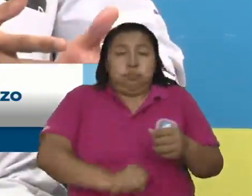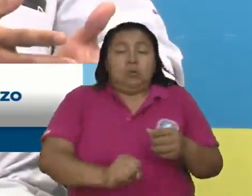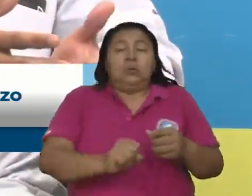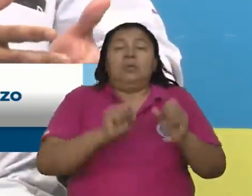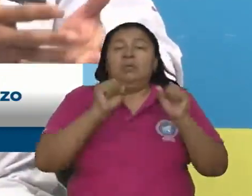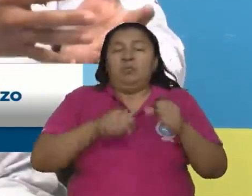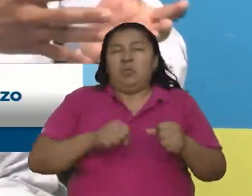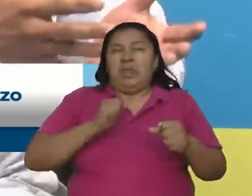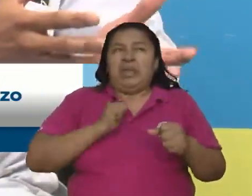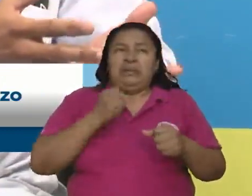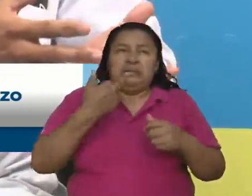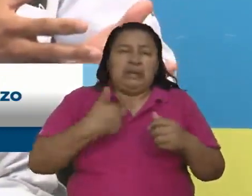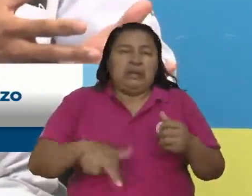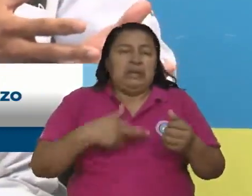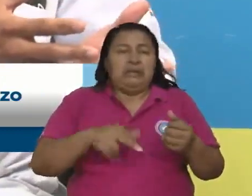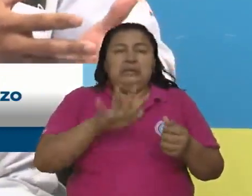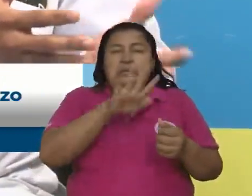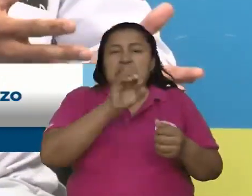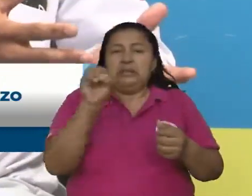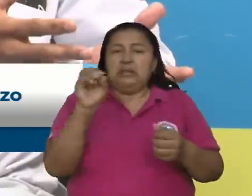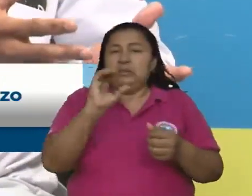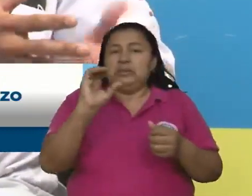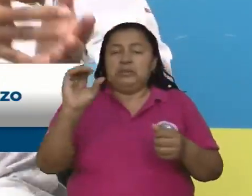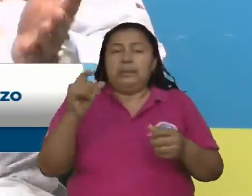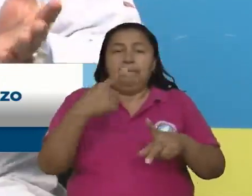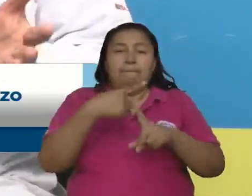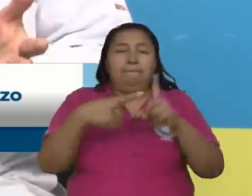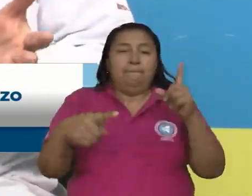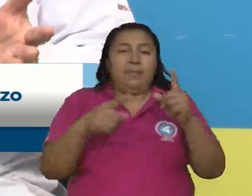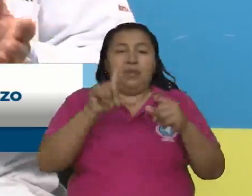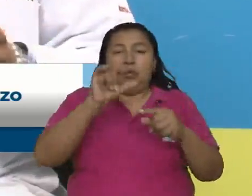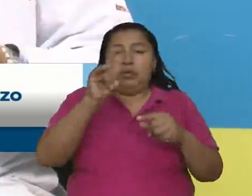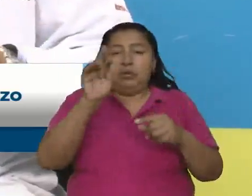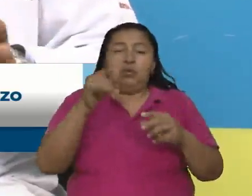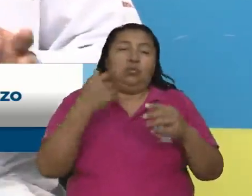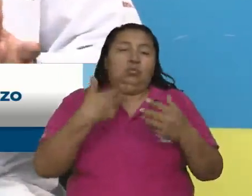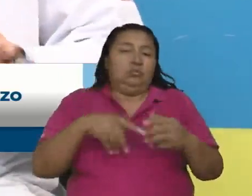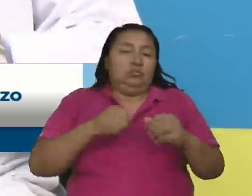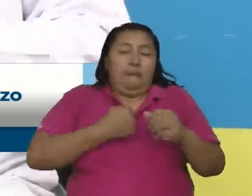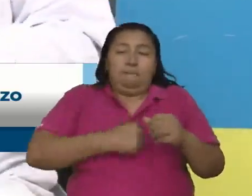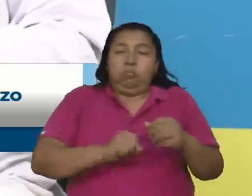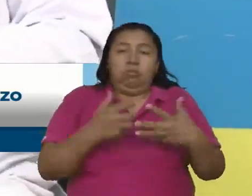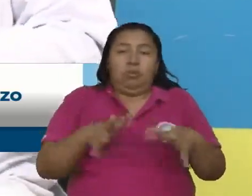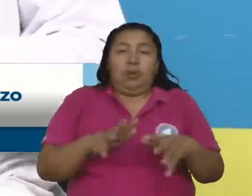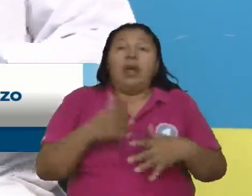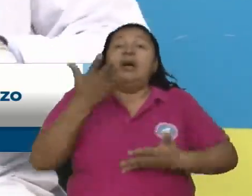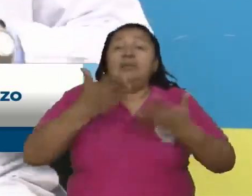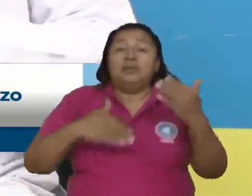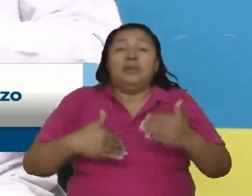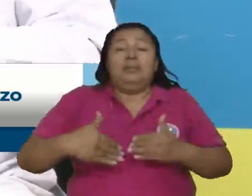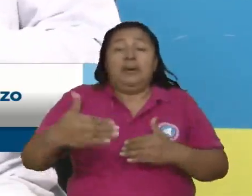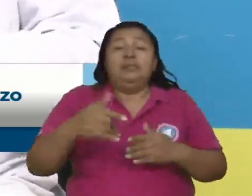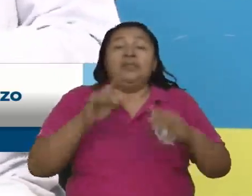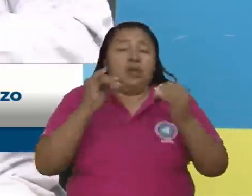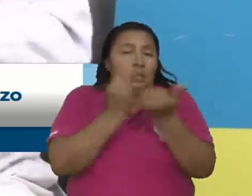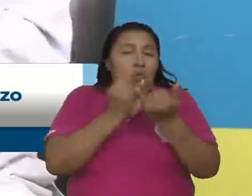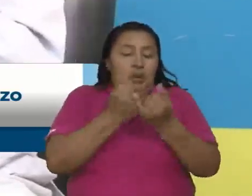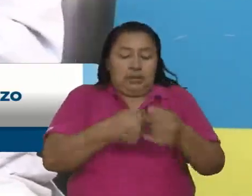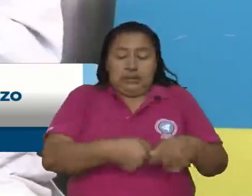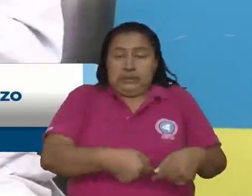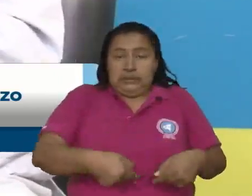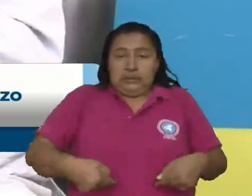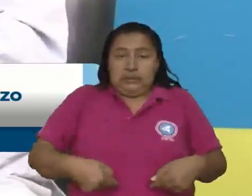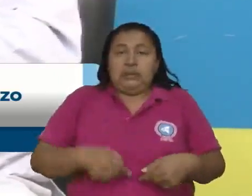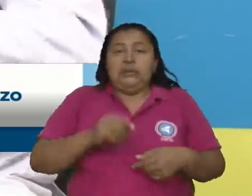sangrar alrededor de 500 cc, medio litro de sangre, un parto normal, pero a veces puede sangrar más. La cesárea también puede sangrar hasta 1000